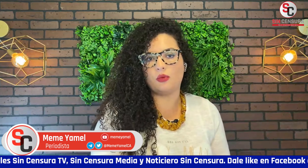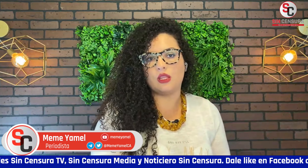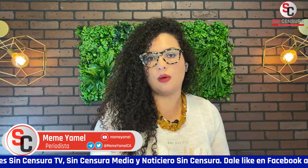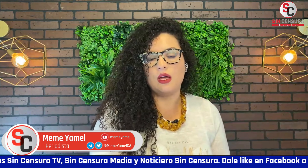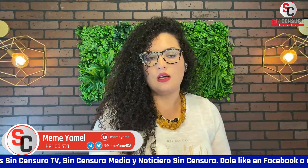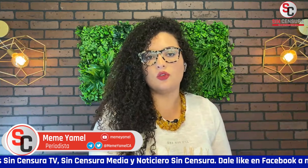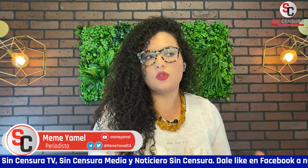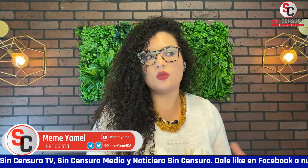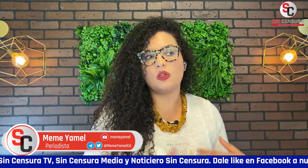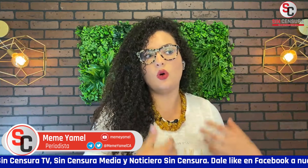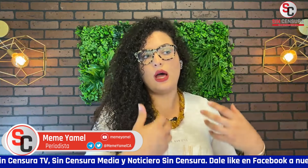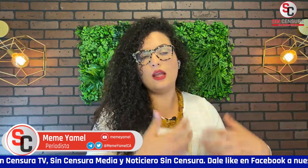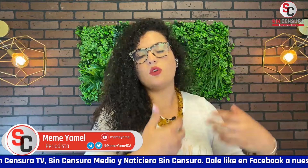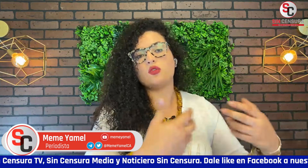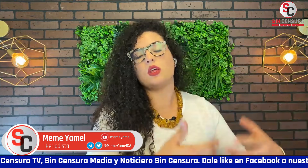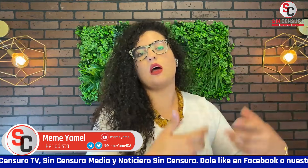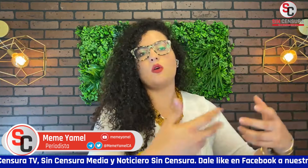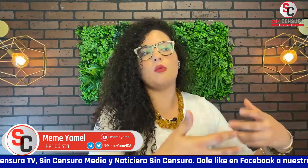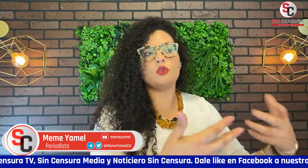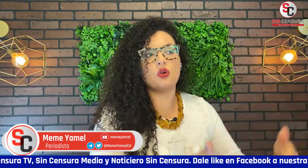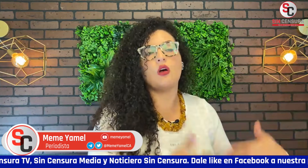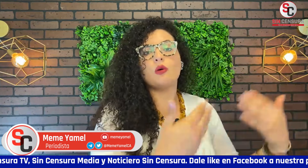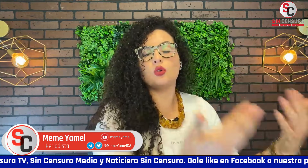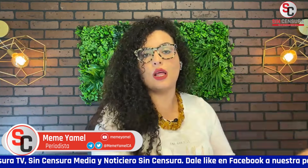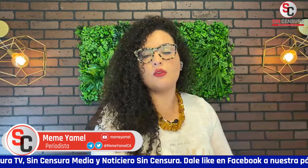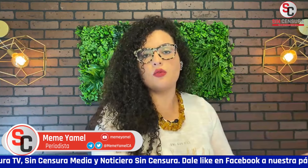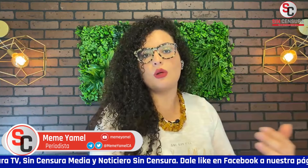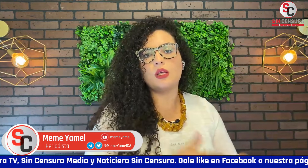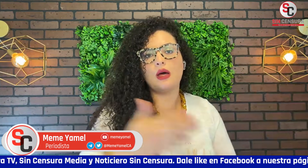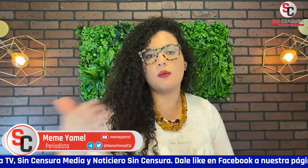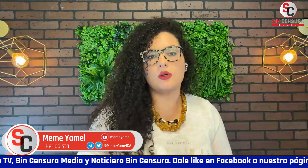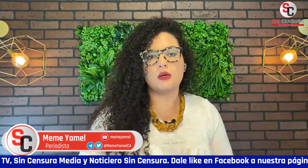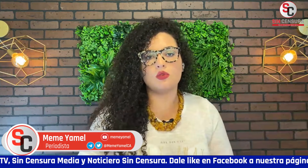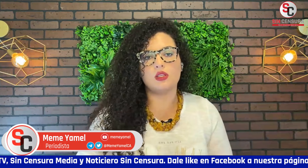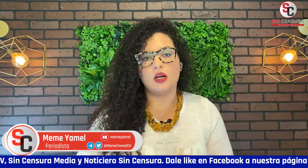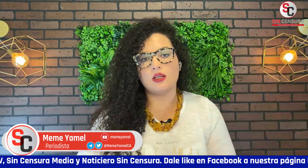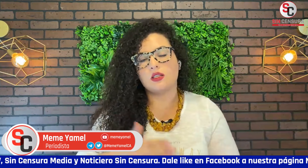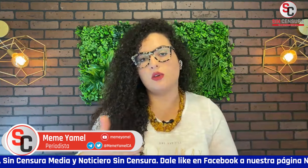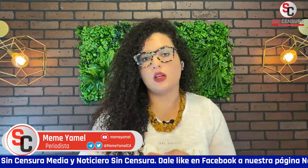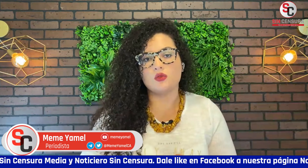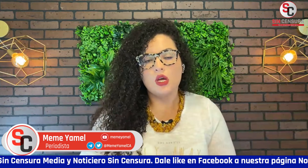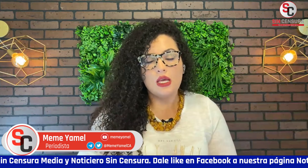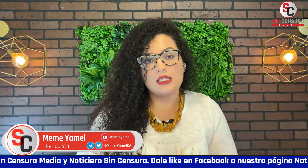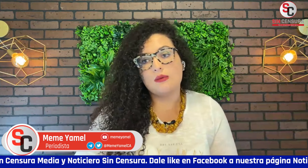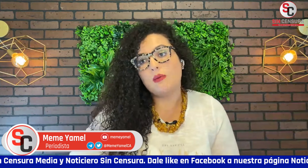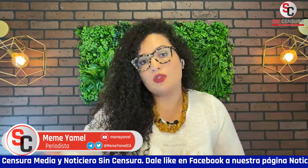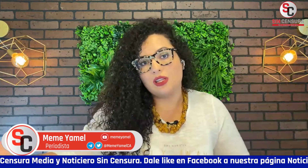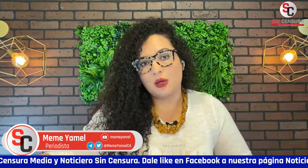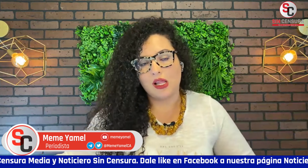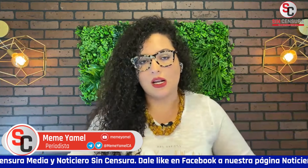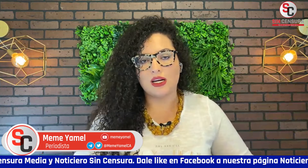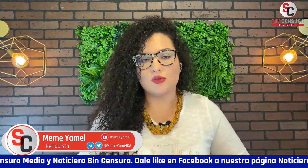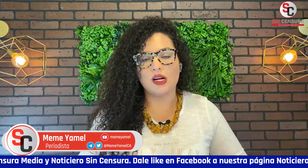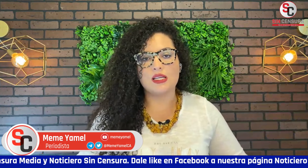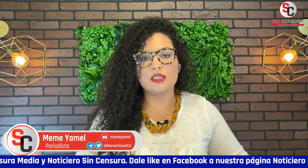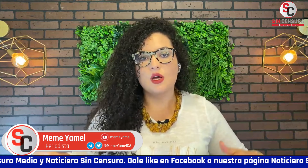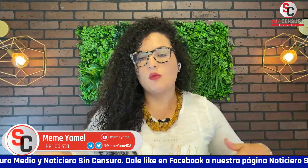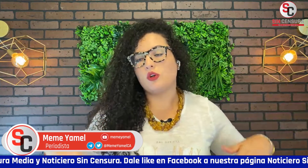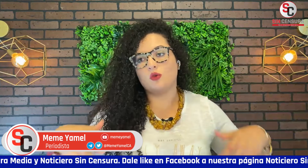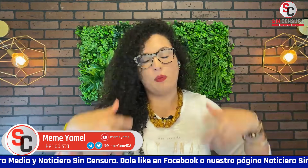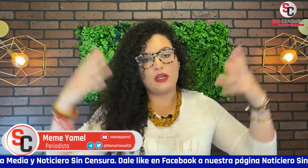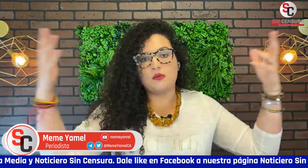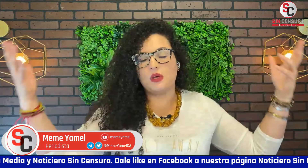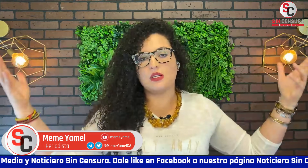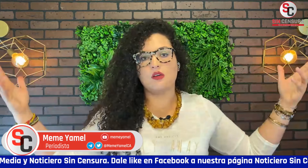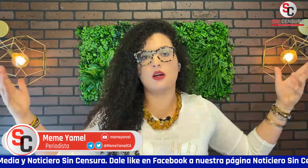materia informativa. Entonces, cuando alguien considera a una persona como autoridad informativa, empezamos a tener estas fake news. Y si vemos el tema del regreso a clases,